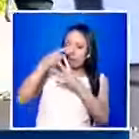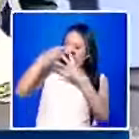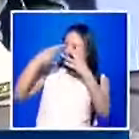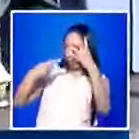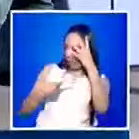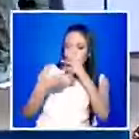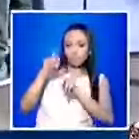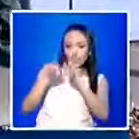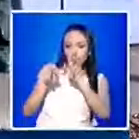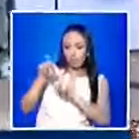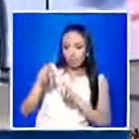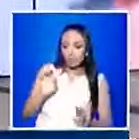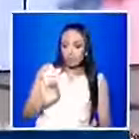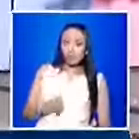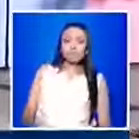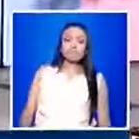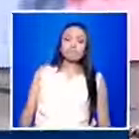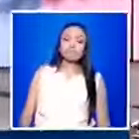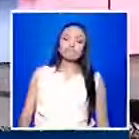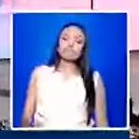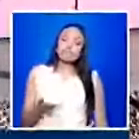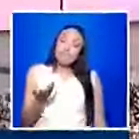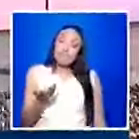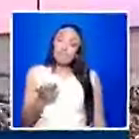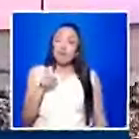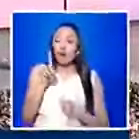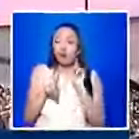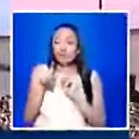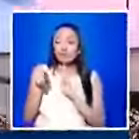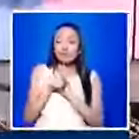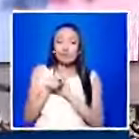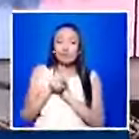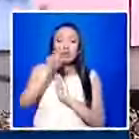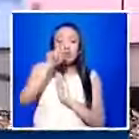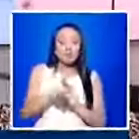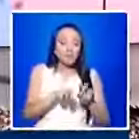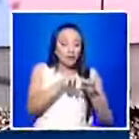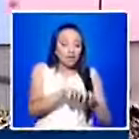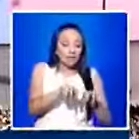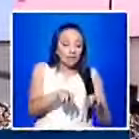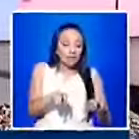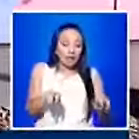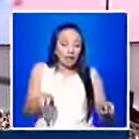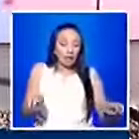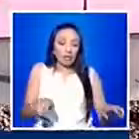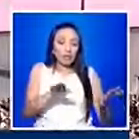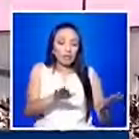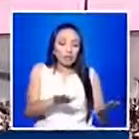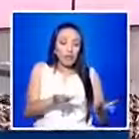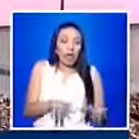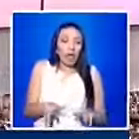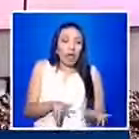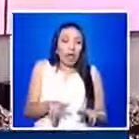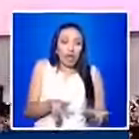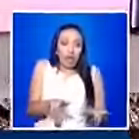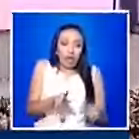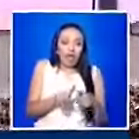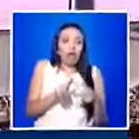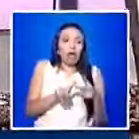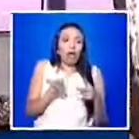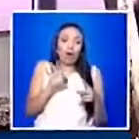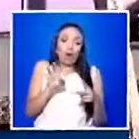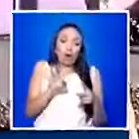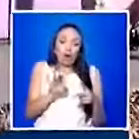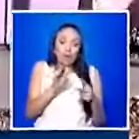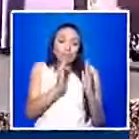que tal vez se encuentran en estado de ocio, personas que tal vez no representan en este momento ni siquiera la mejor